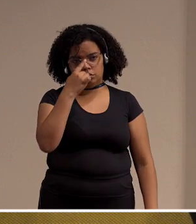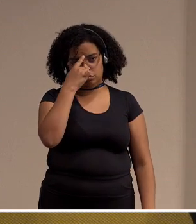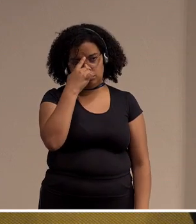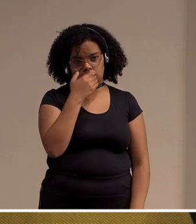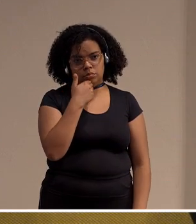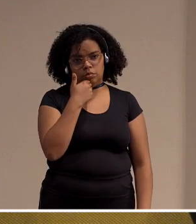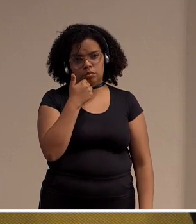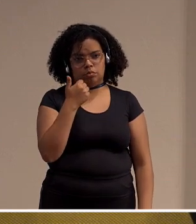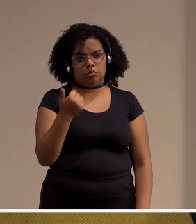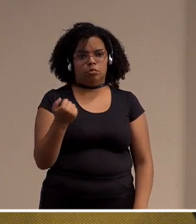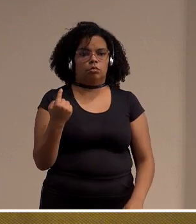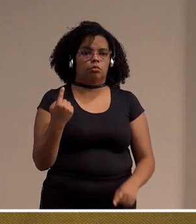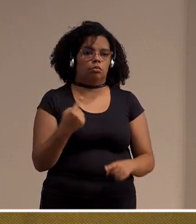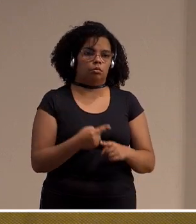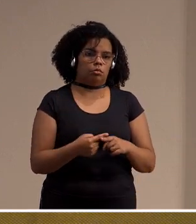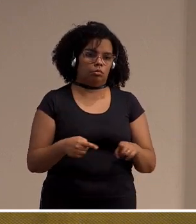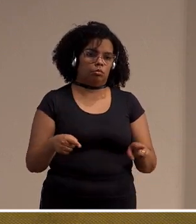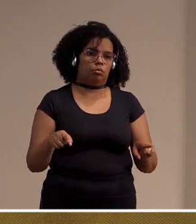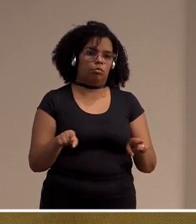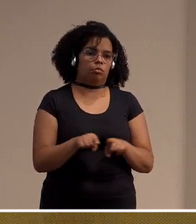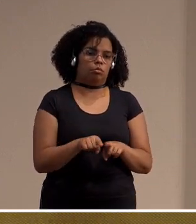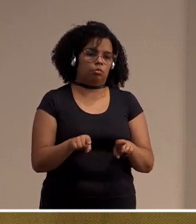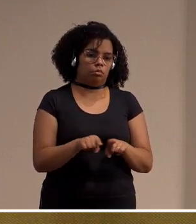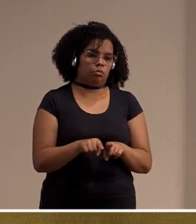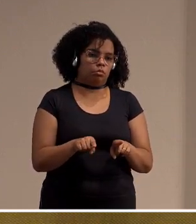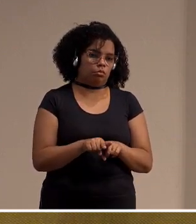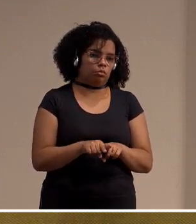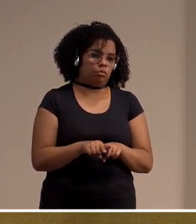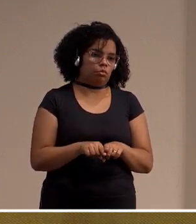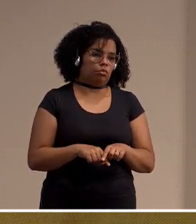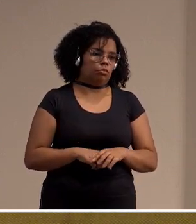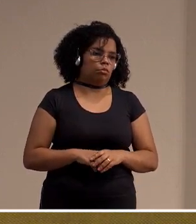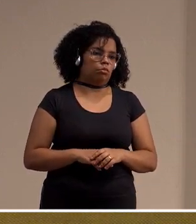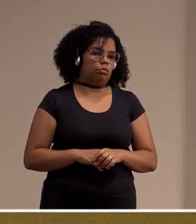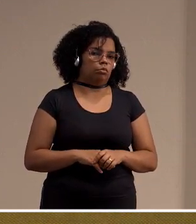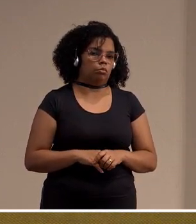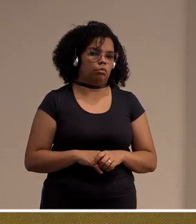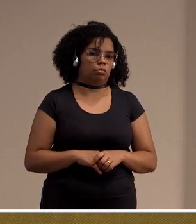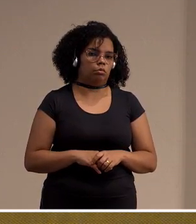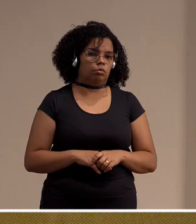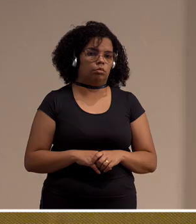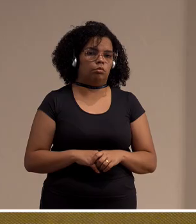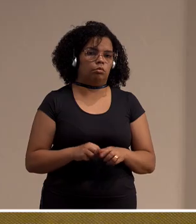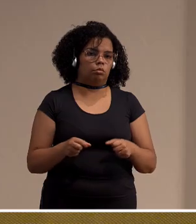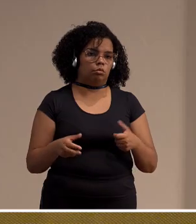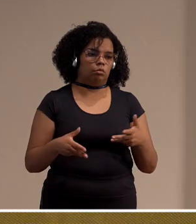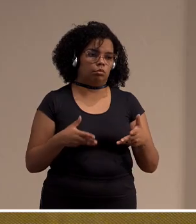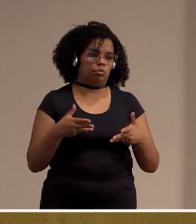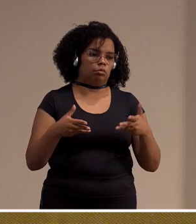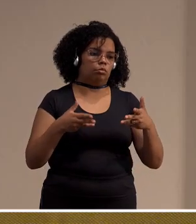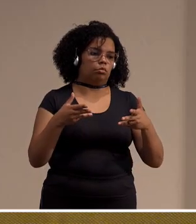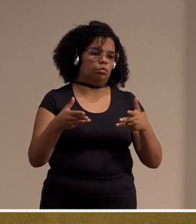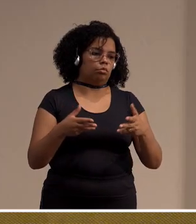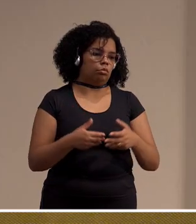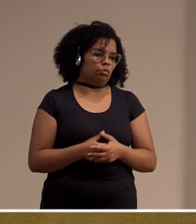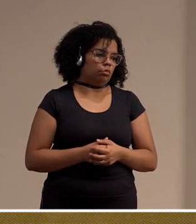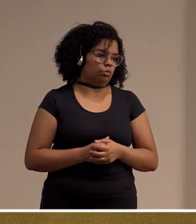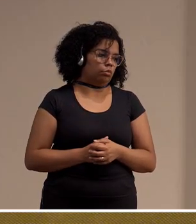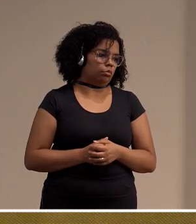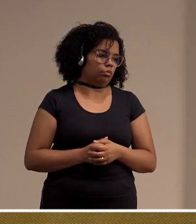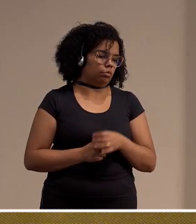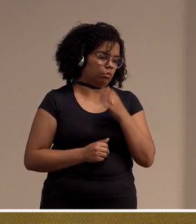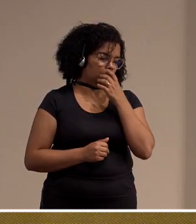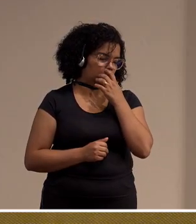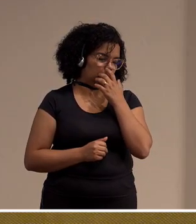Sí, porque también bueno, está sí, esto que comentábamos de Mark Fisher, que tiene esta cuestión de